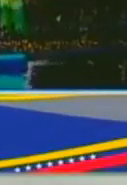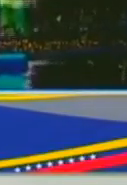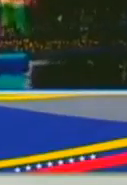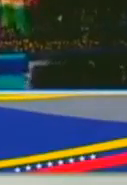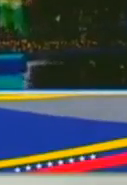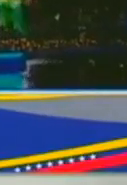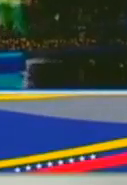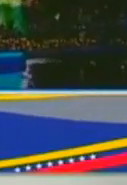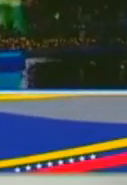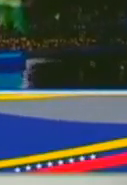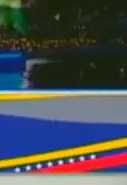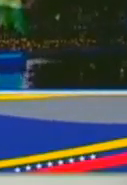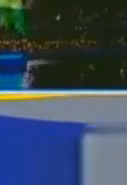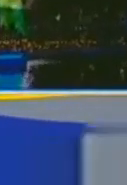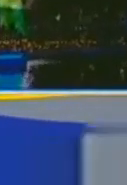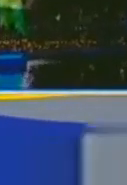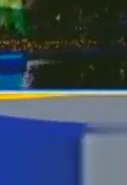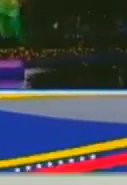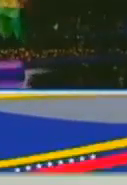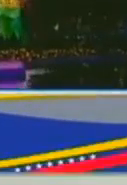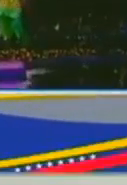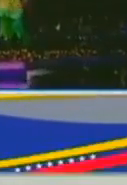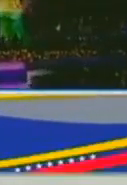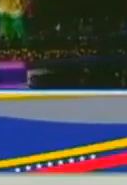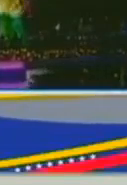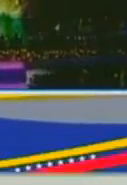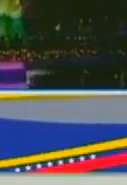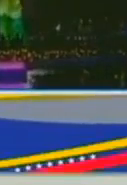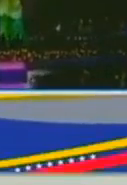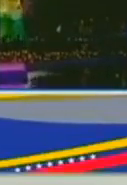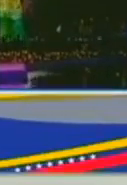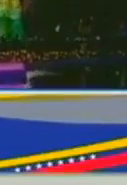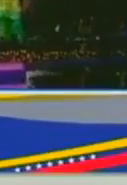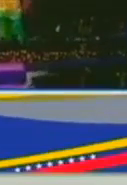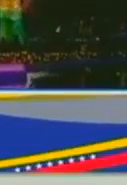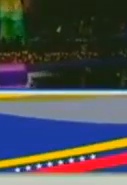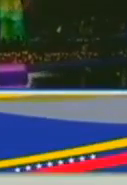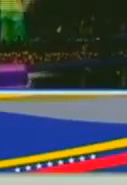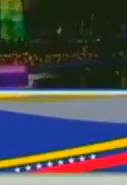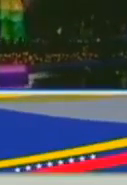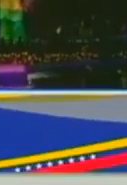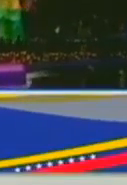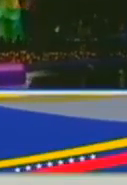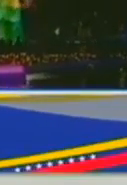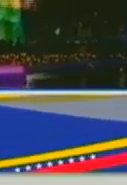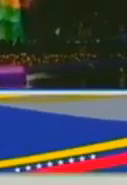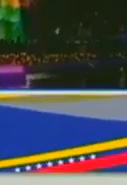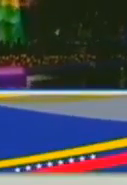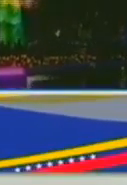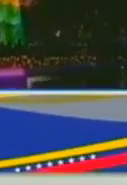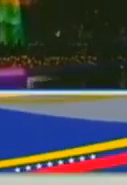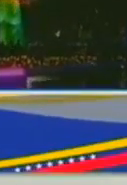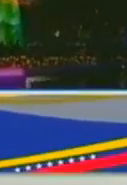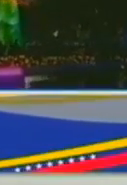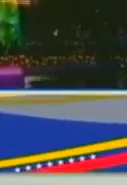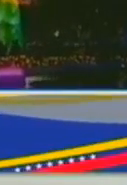Y teníamos un buen equipo. Viajando a Maracaibo y la Plaza de la República, al frente de la Plaza de la República había un café.